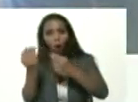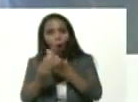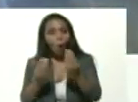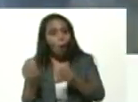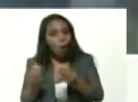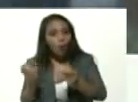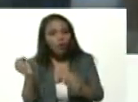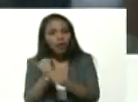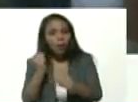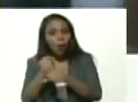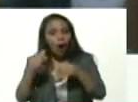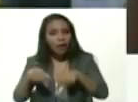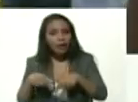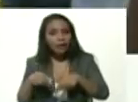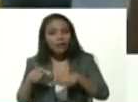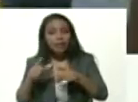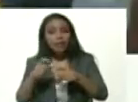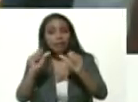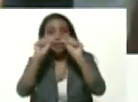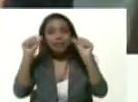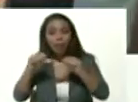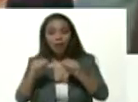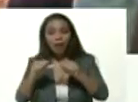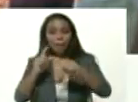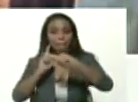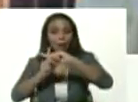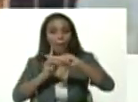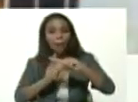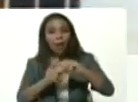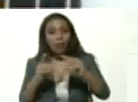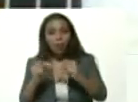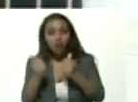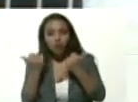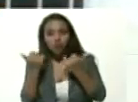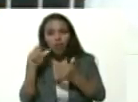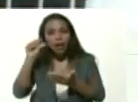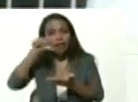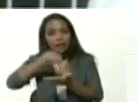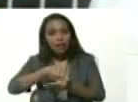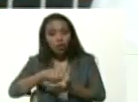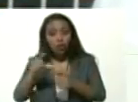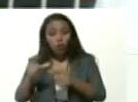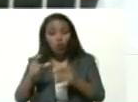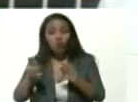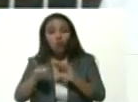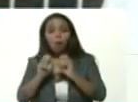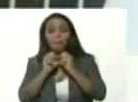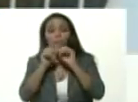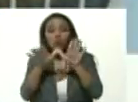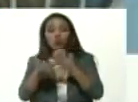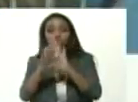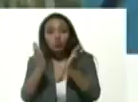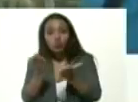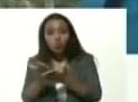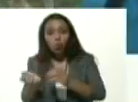de detención y de despistaje en medio de una pandemia como la del